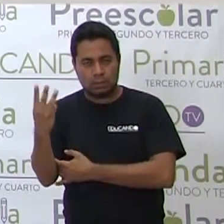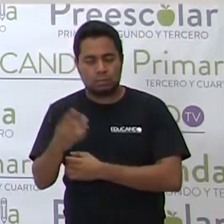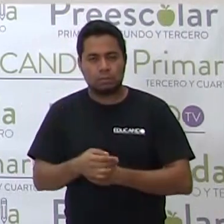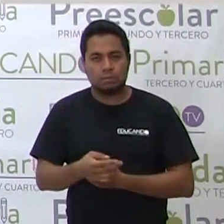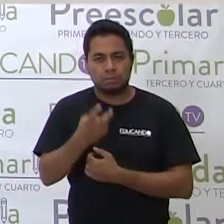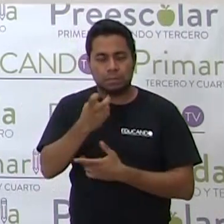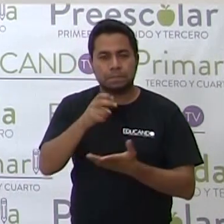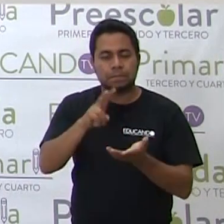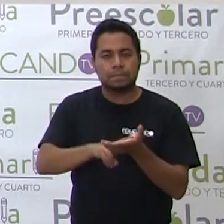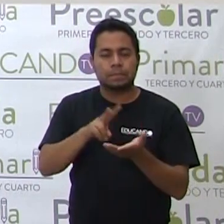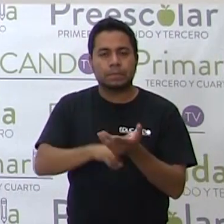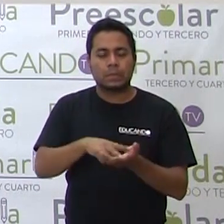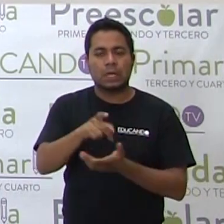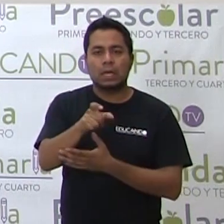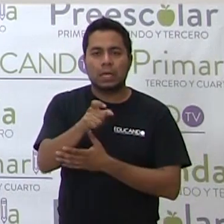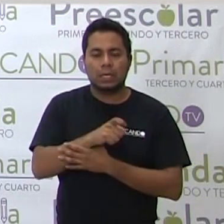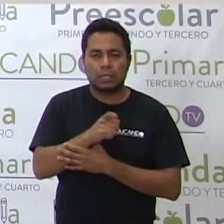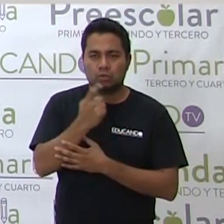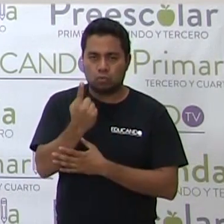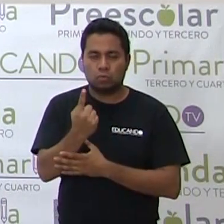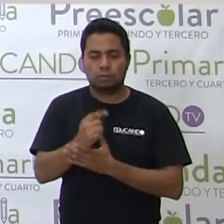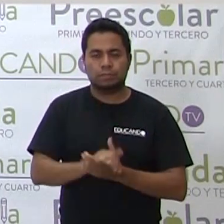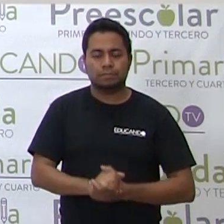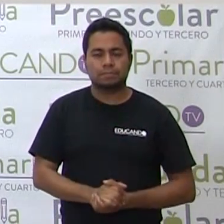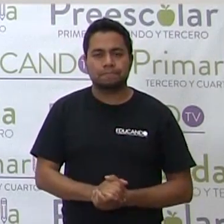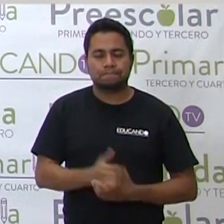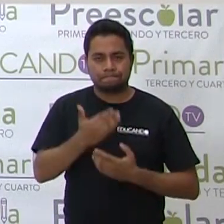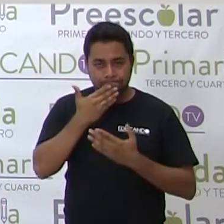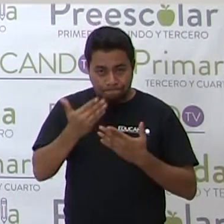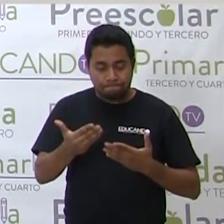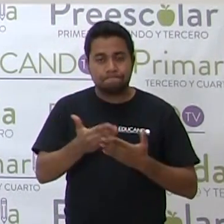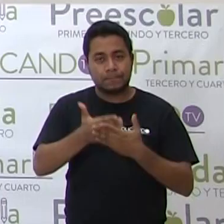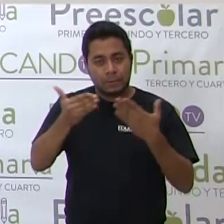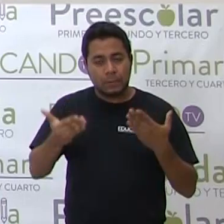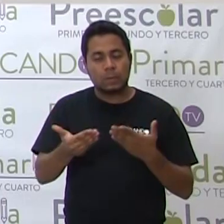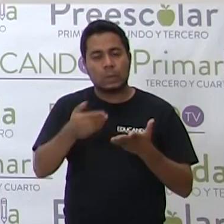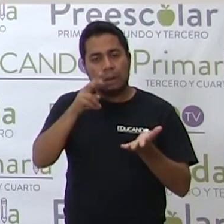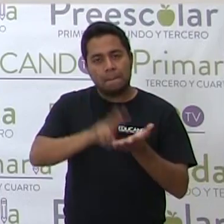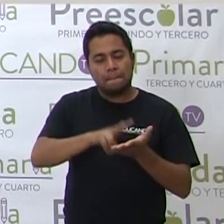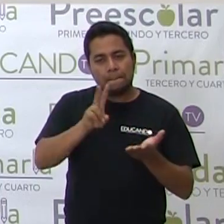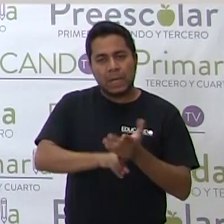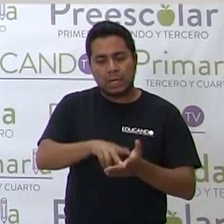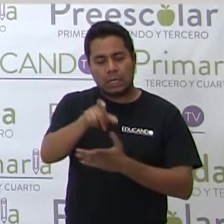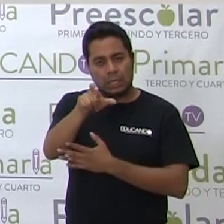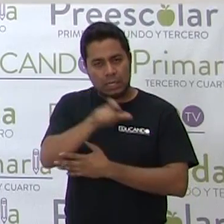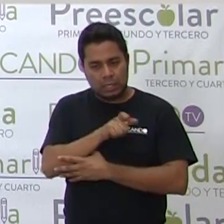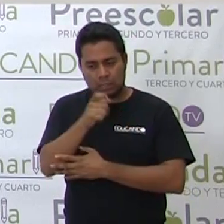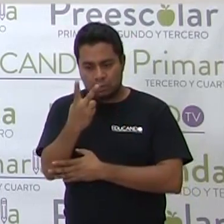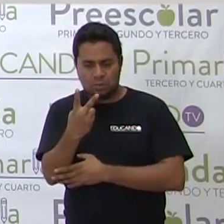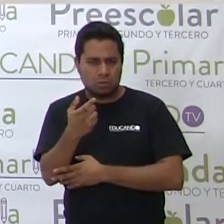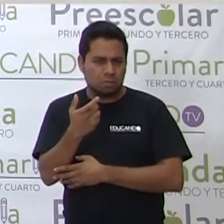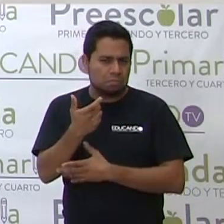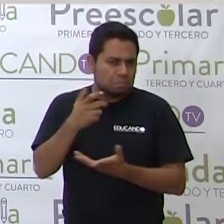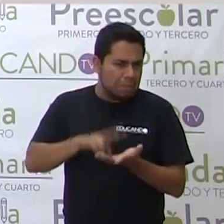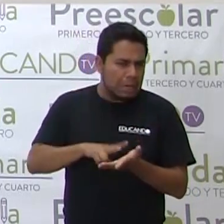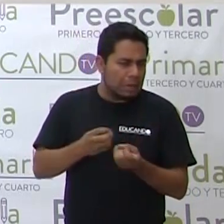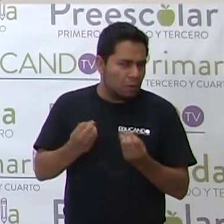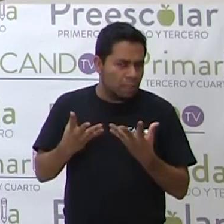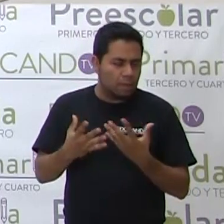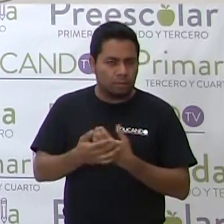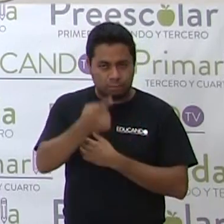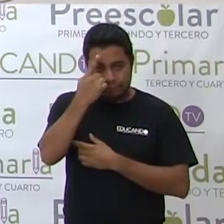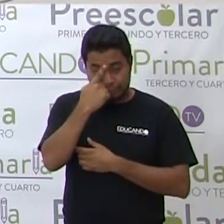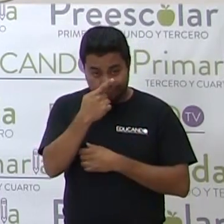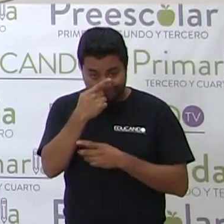Este es el valor de x1 ahora vamos a calcular el valor de x2 para